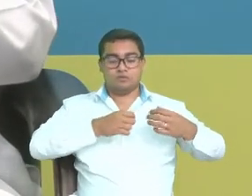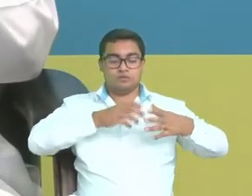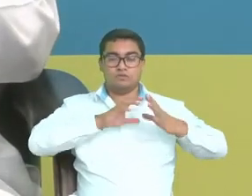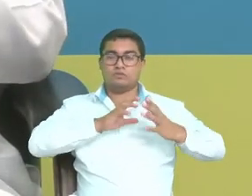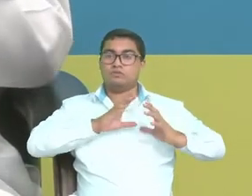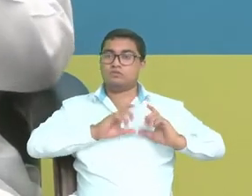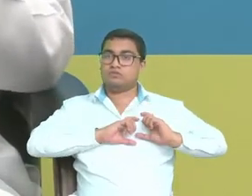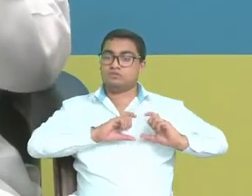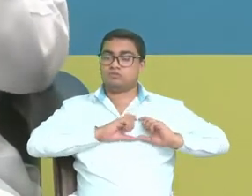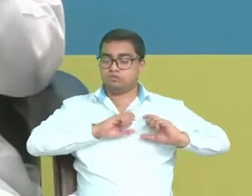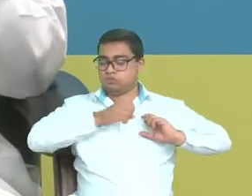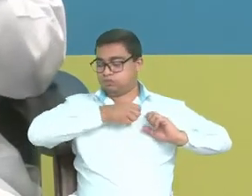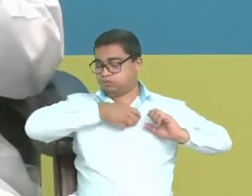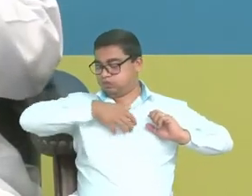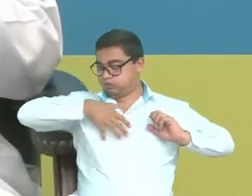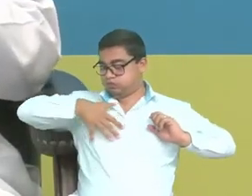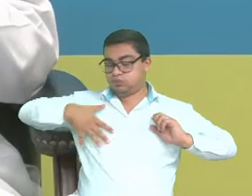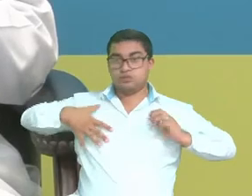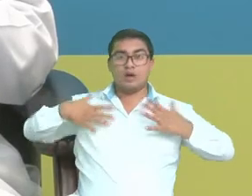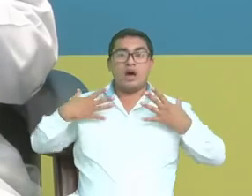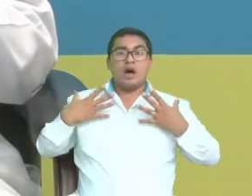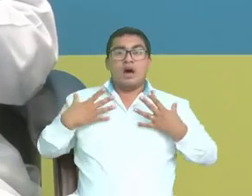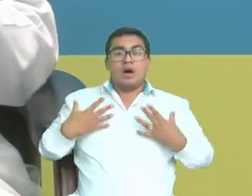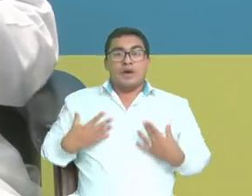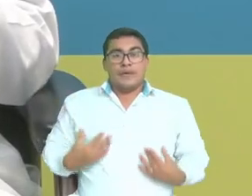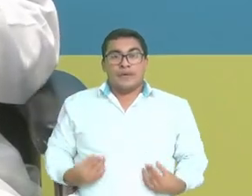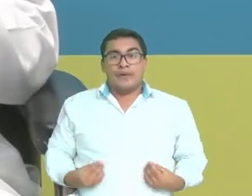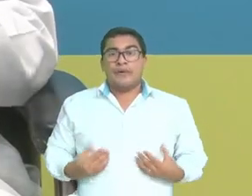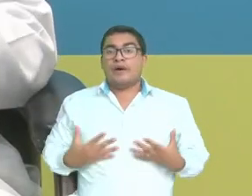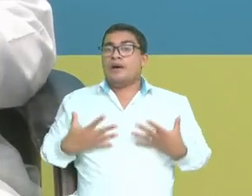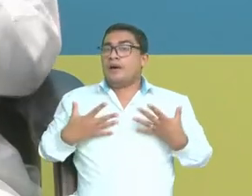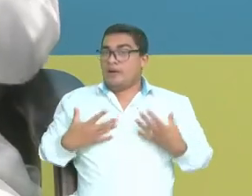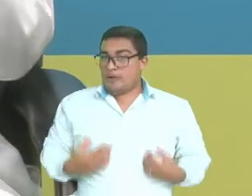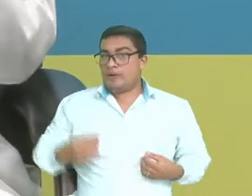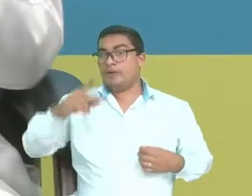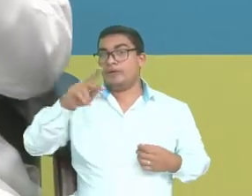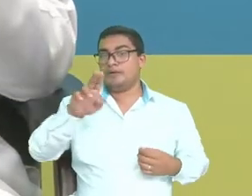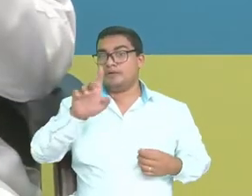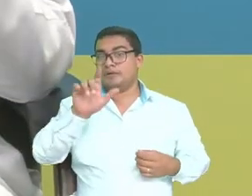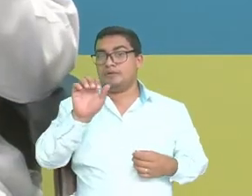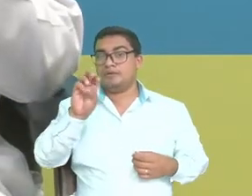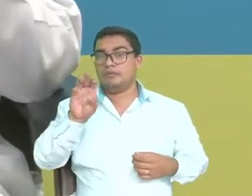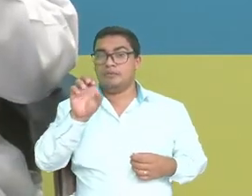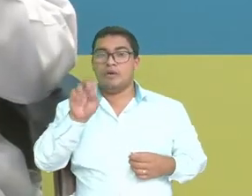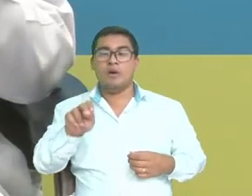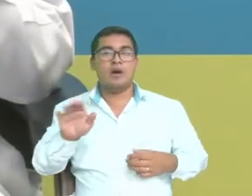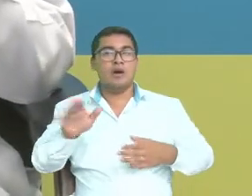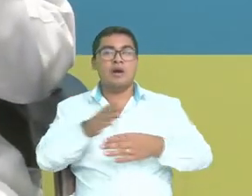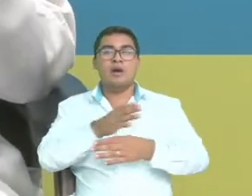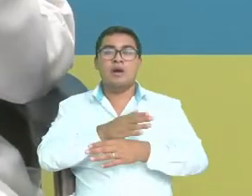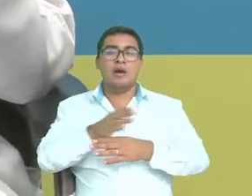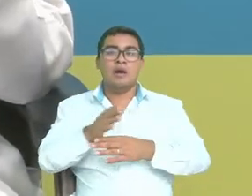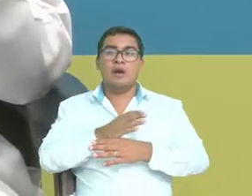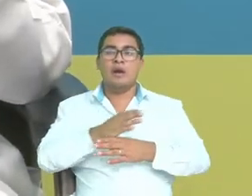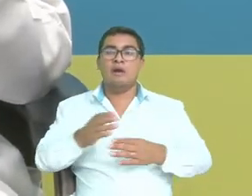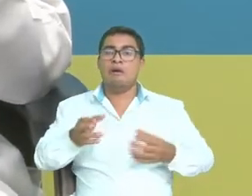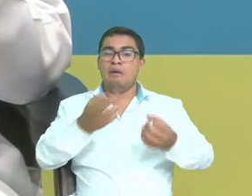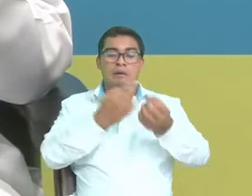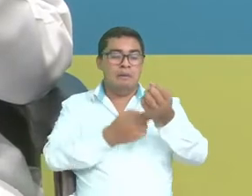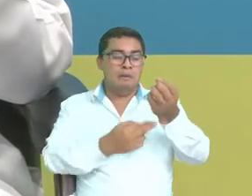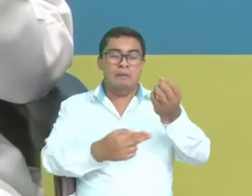al resto del sistema circulatorio para que lleve el oxígeno. Cuando la desplaza al pulmón es porque lleva sangre que no